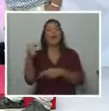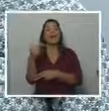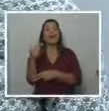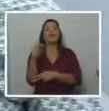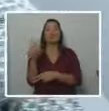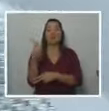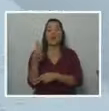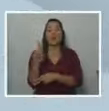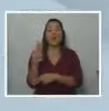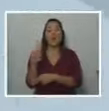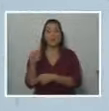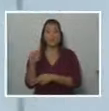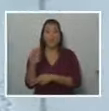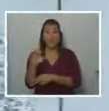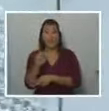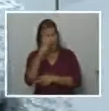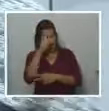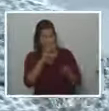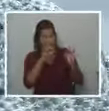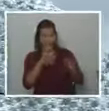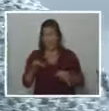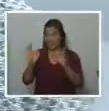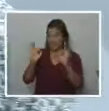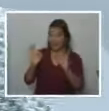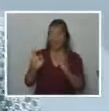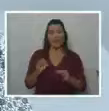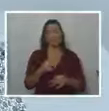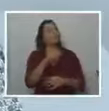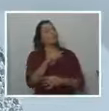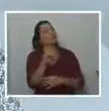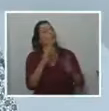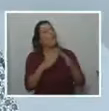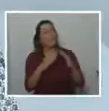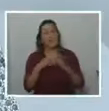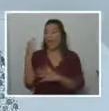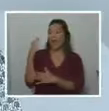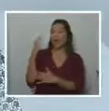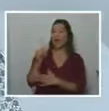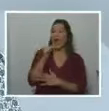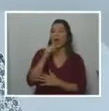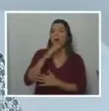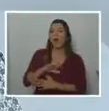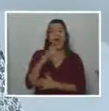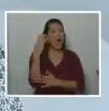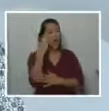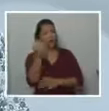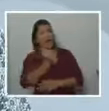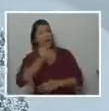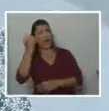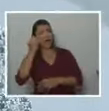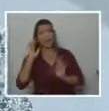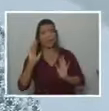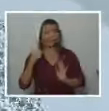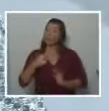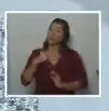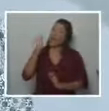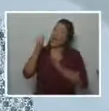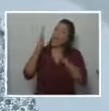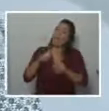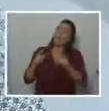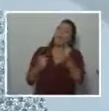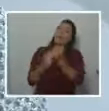Luna. Glenford, ¿cómo estás? Todo bien. Todo bien. Bien. Un placer. ¿De dónde viene? De Cartago, Aguascalientes. ¡Cartaguito campeón! Soy liguista, pero apoyo